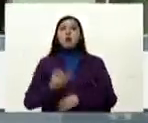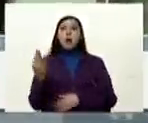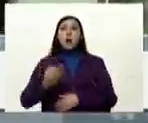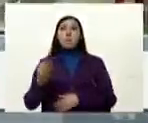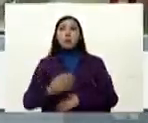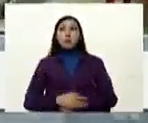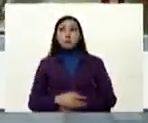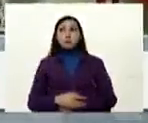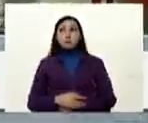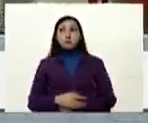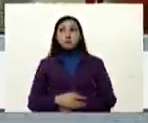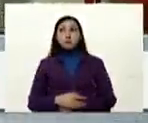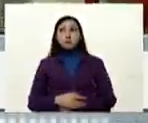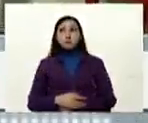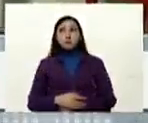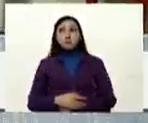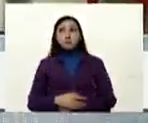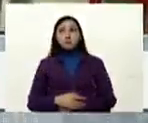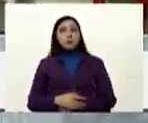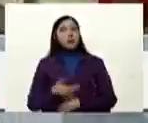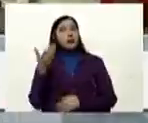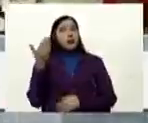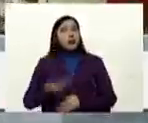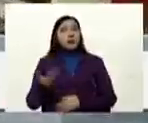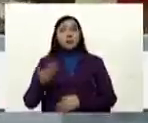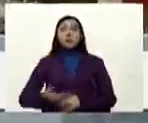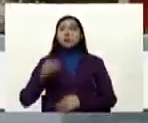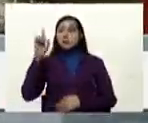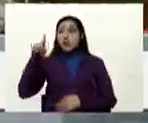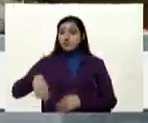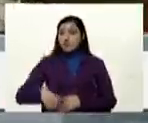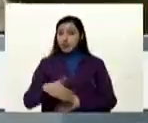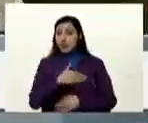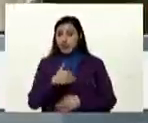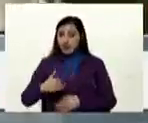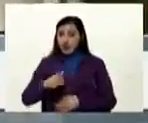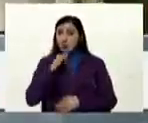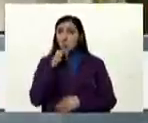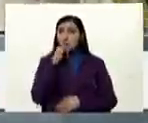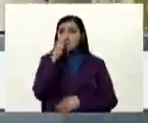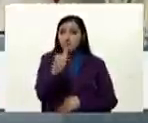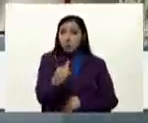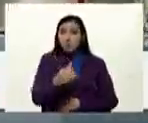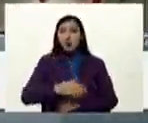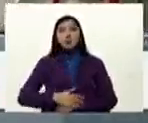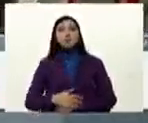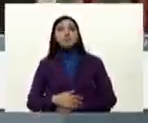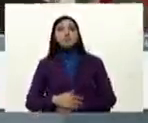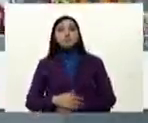avanzando. Fíjese, importante, quiero resaltar,